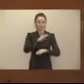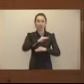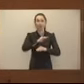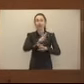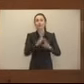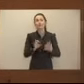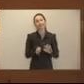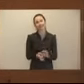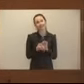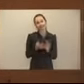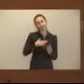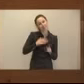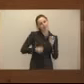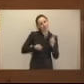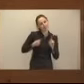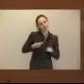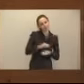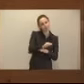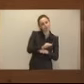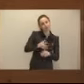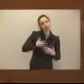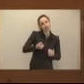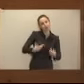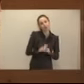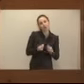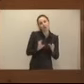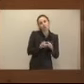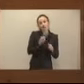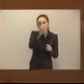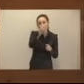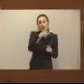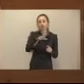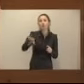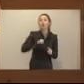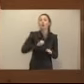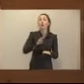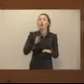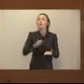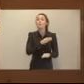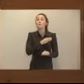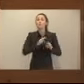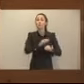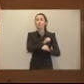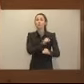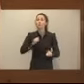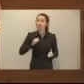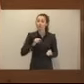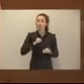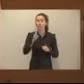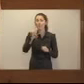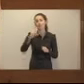seu amigo es director de prestaciones sanitarias col PSOE e agora presidente da patronal dos geriátricos privados, don Paulo González.